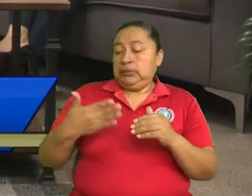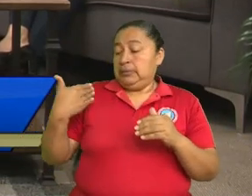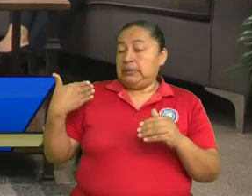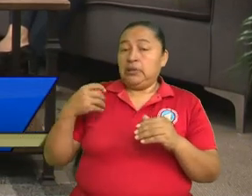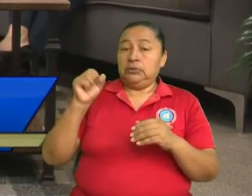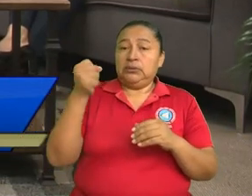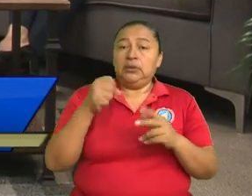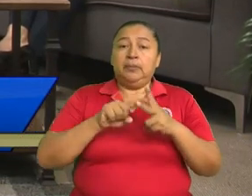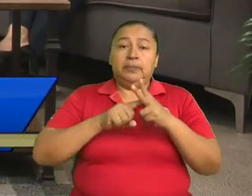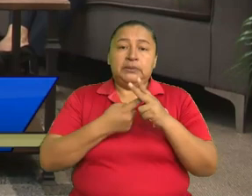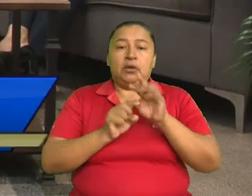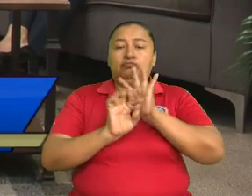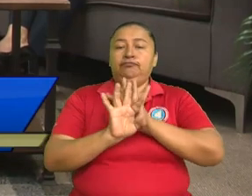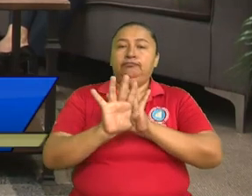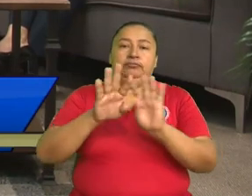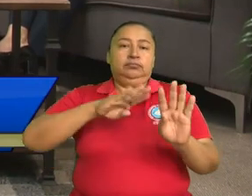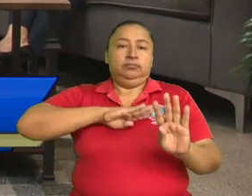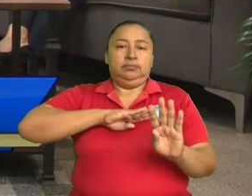los desfiles.